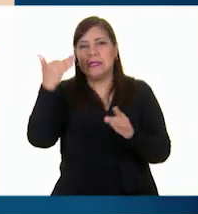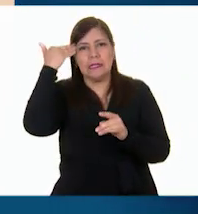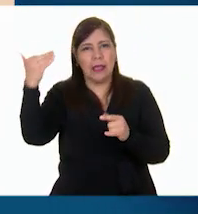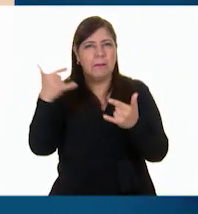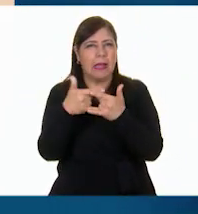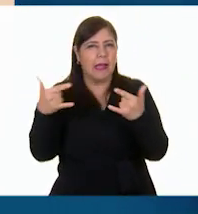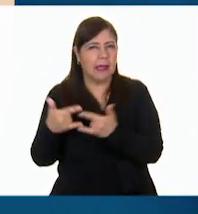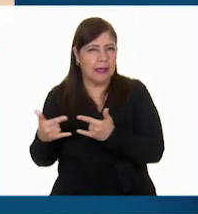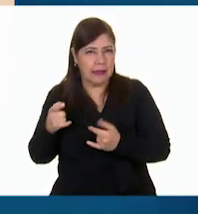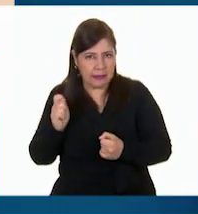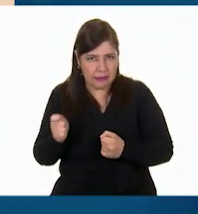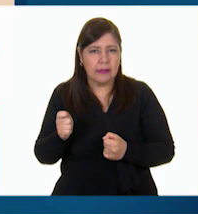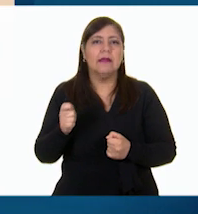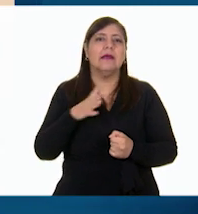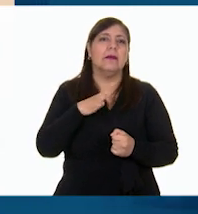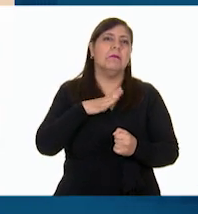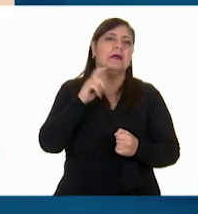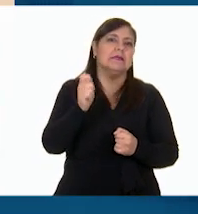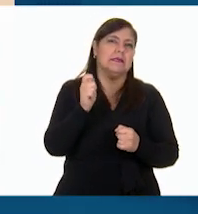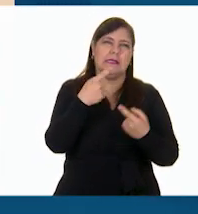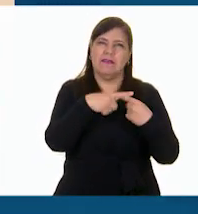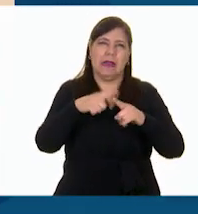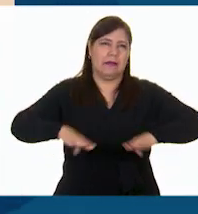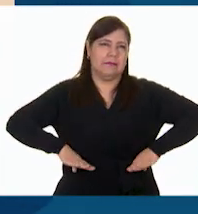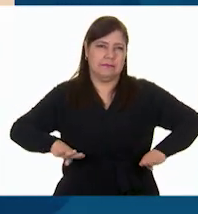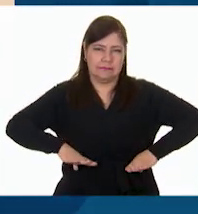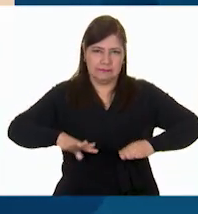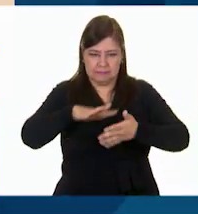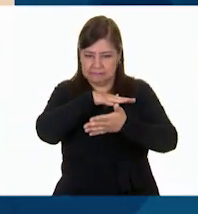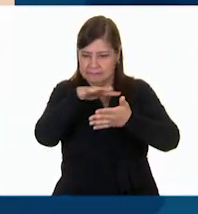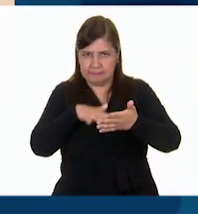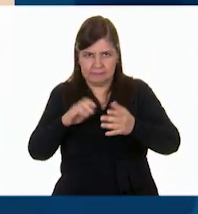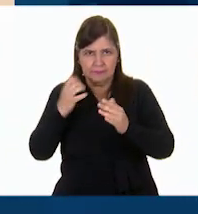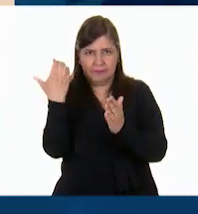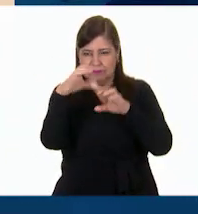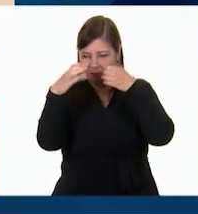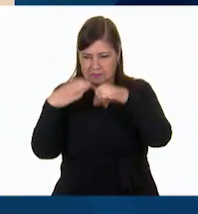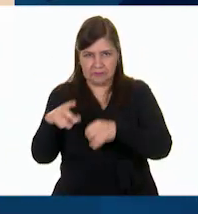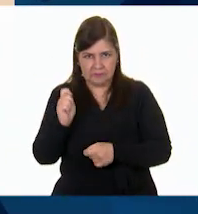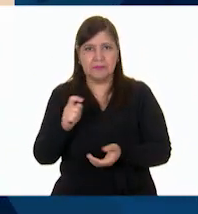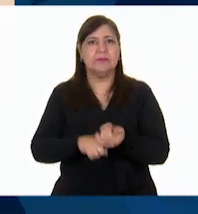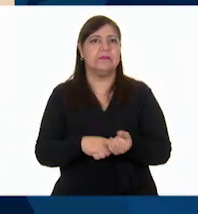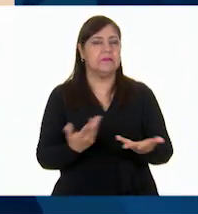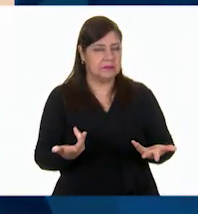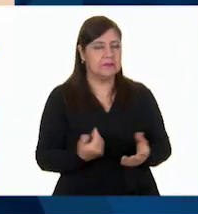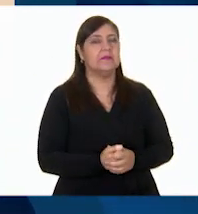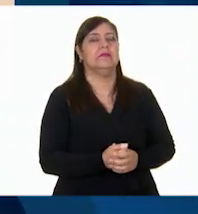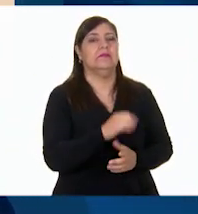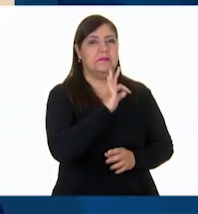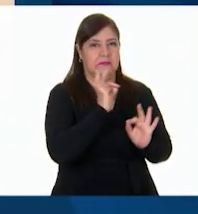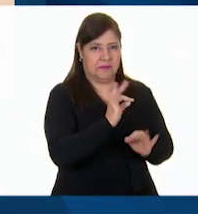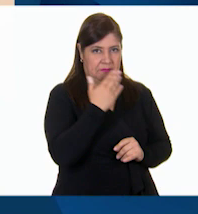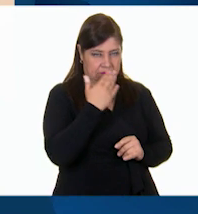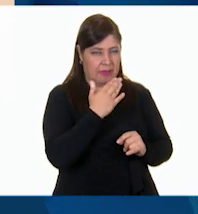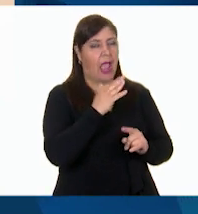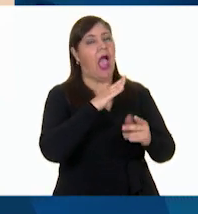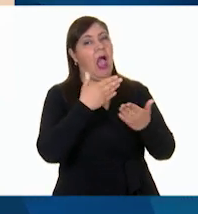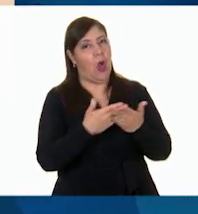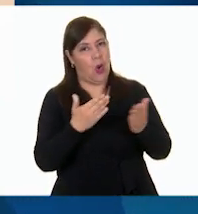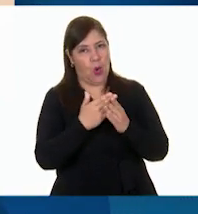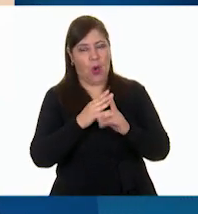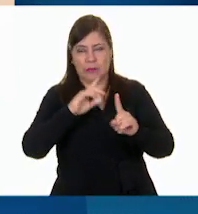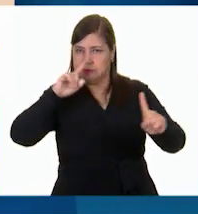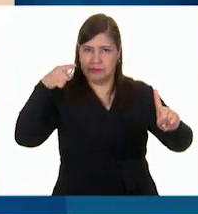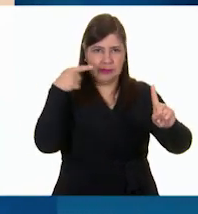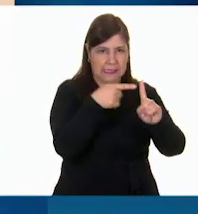historia y en diferentes tipos de texto. Efectivamente, María. Y ahora sí, vamos al tema que nos ocupa. Pues